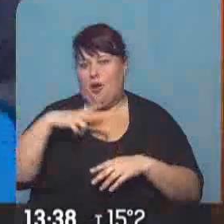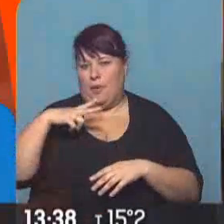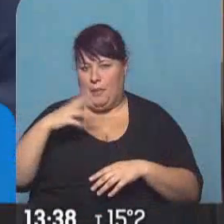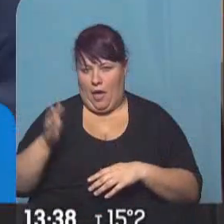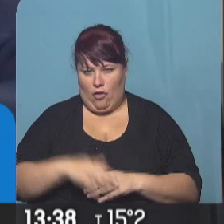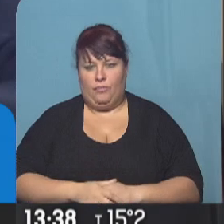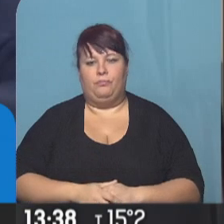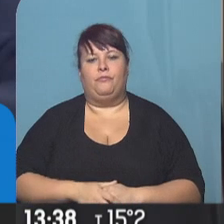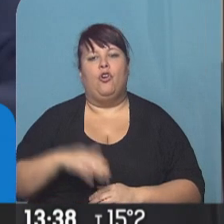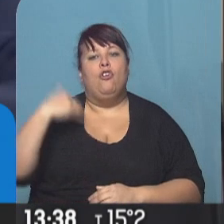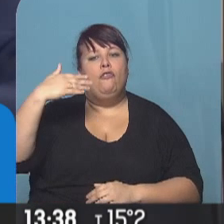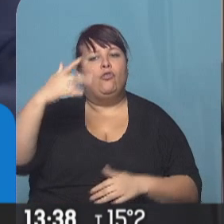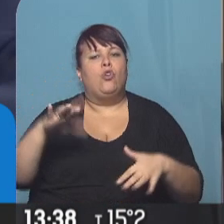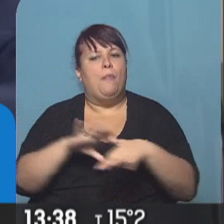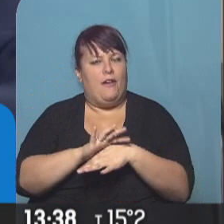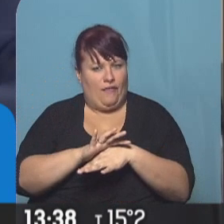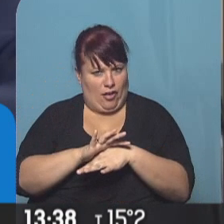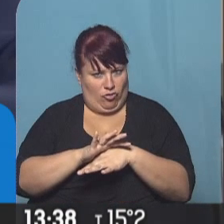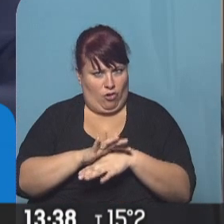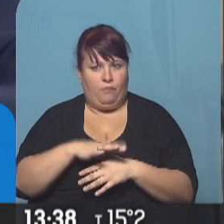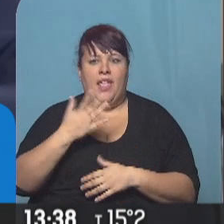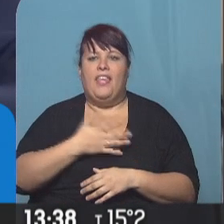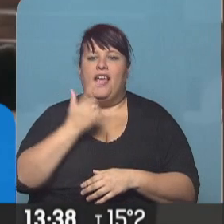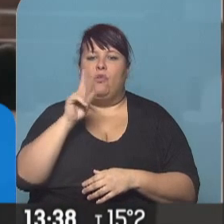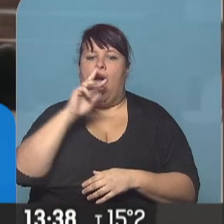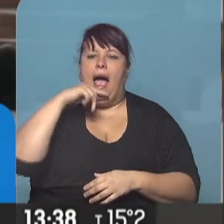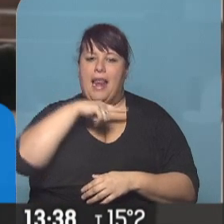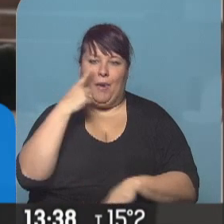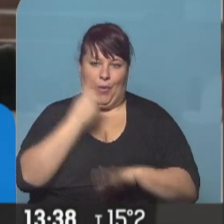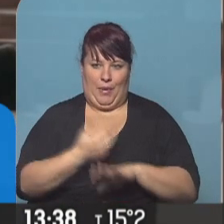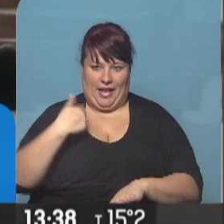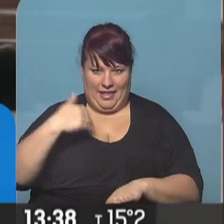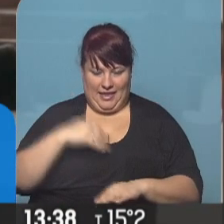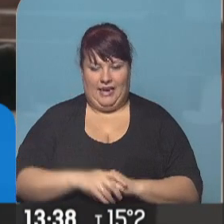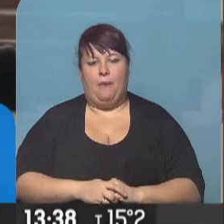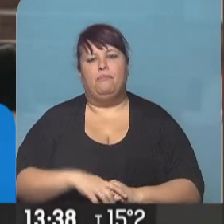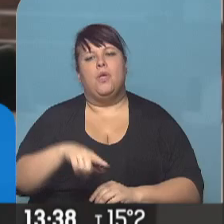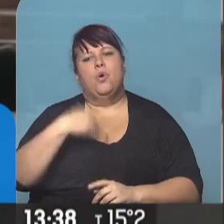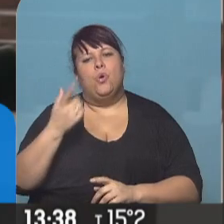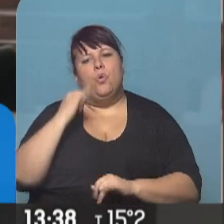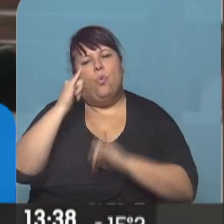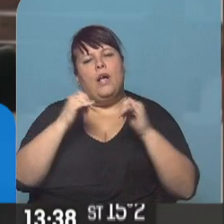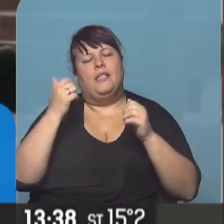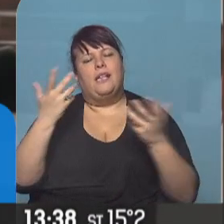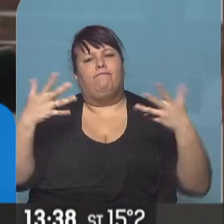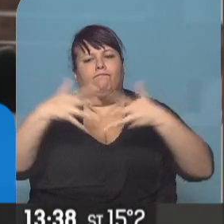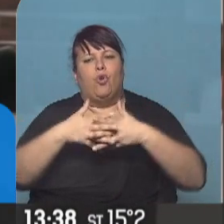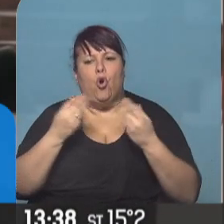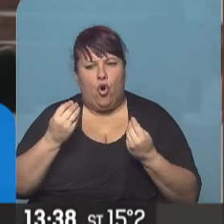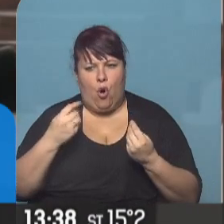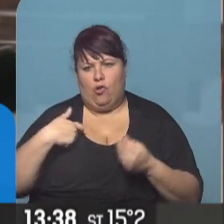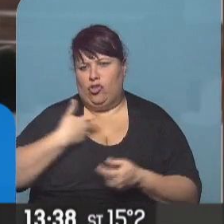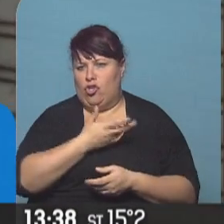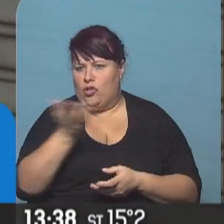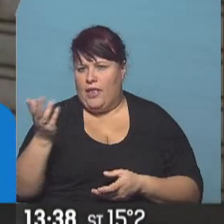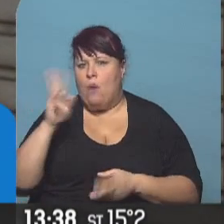privados. El futuro perfecto, dirigida por la alemana radicada en Argentina, Nelle Bolatz, y un retrato sobre la integración en una